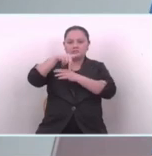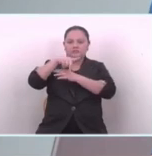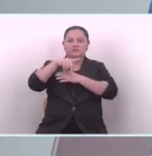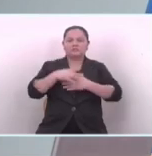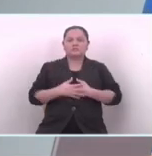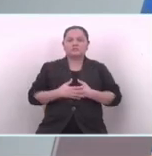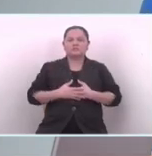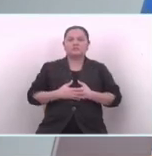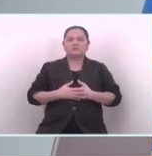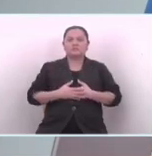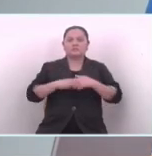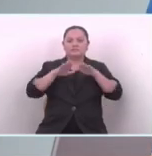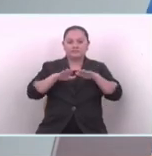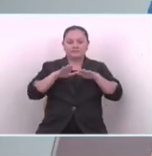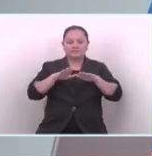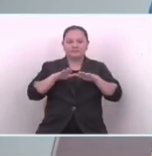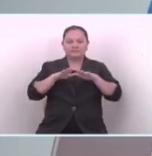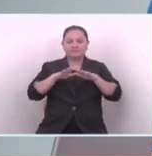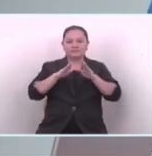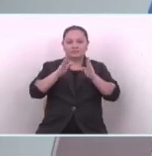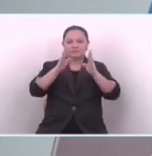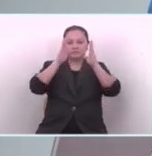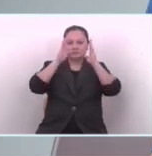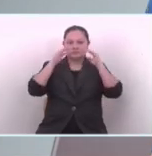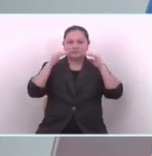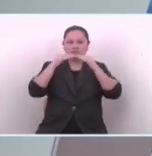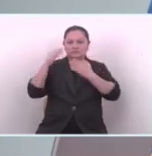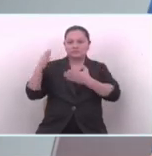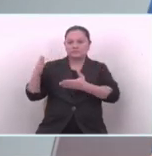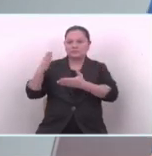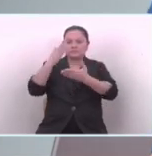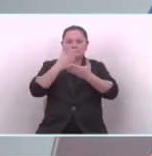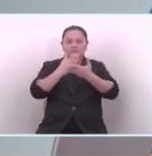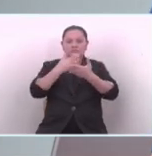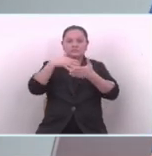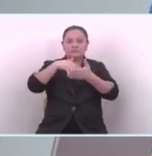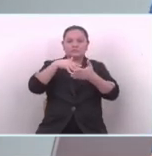Transporte y Vivienda. Muchas gracias por contar con su presencia y gracias al